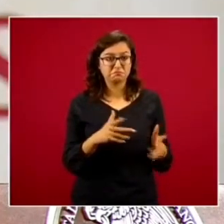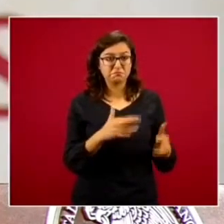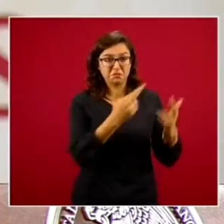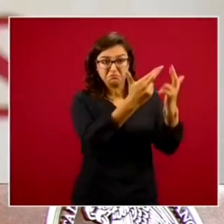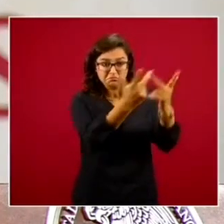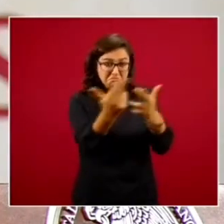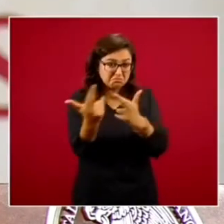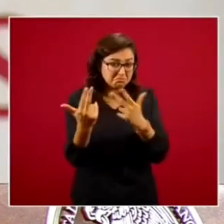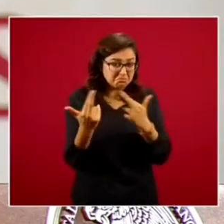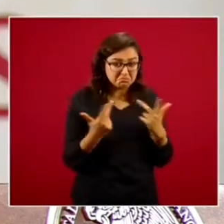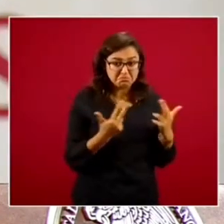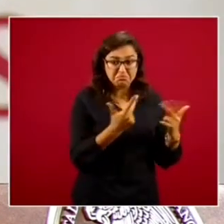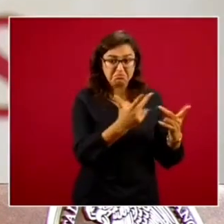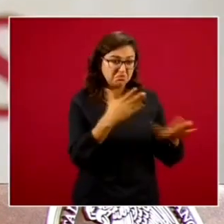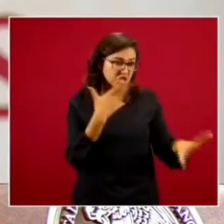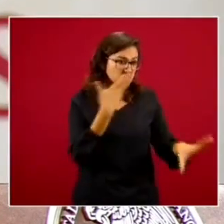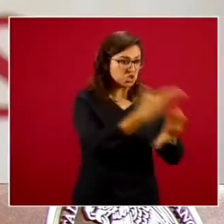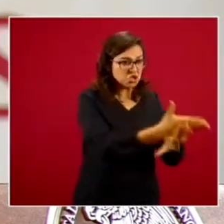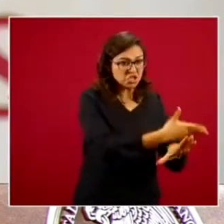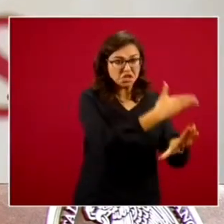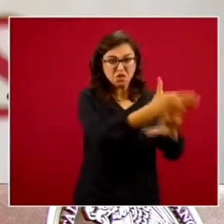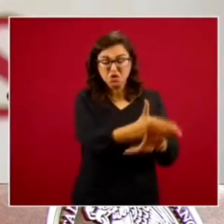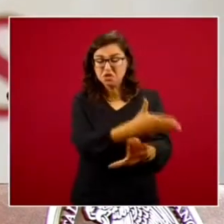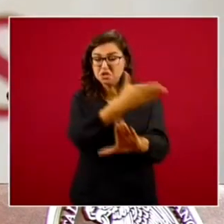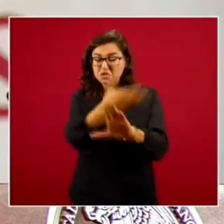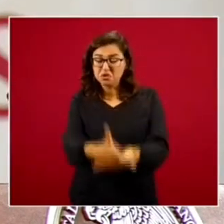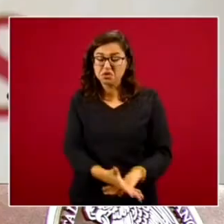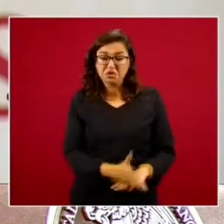afecta a otros,